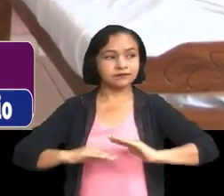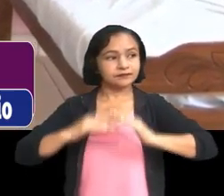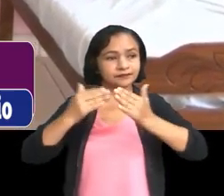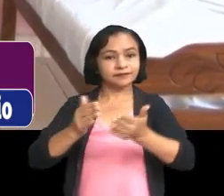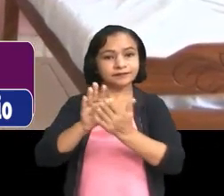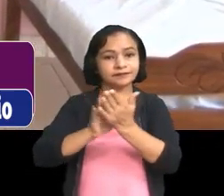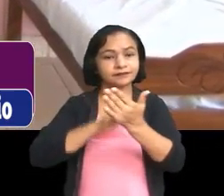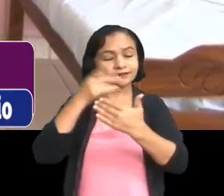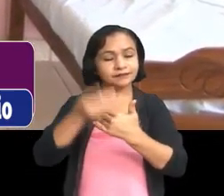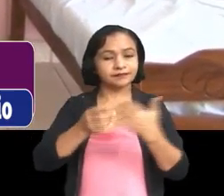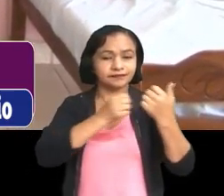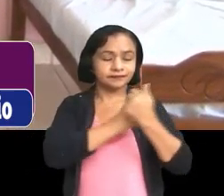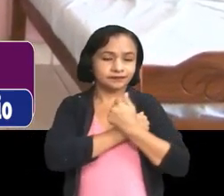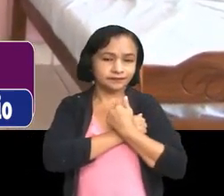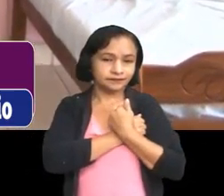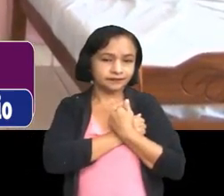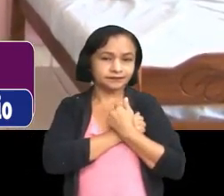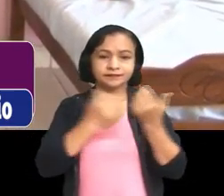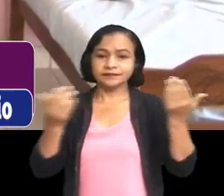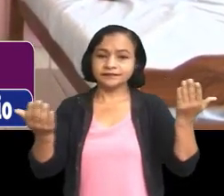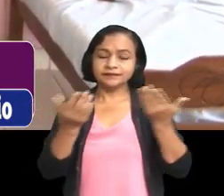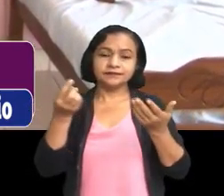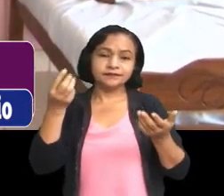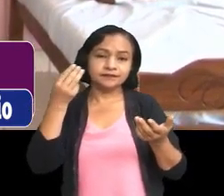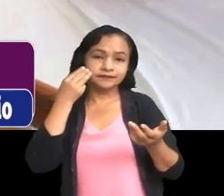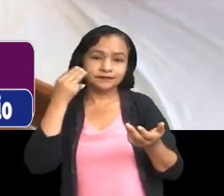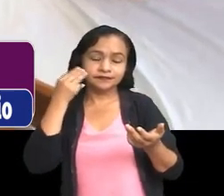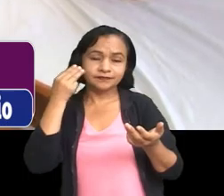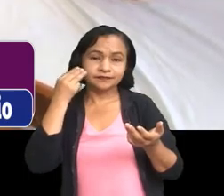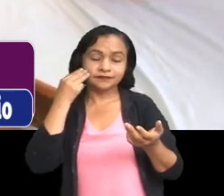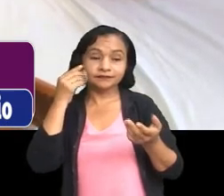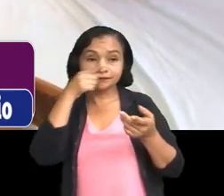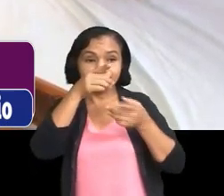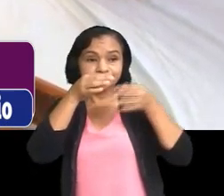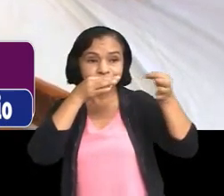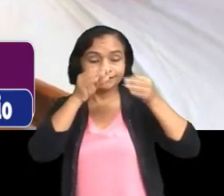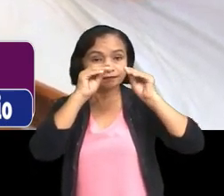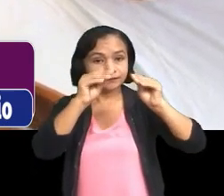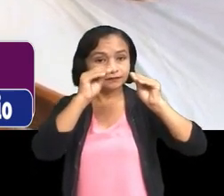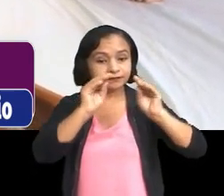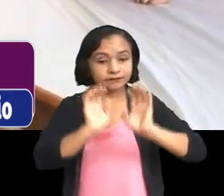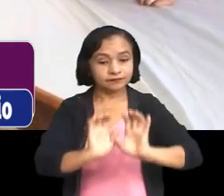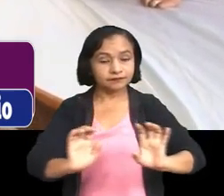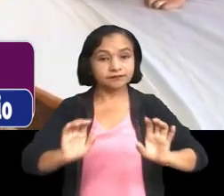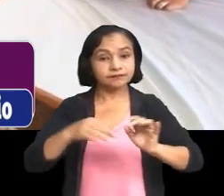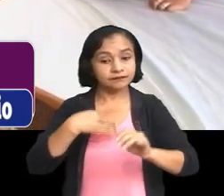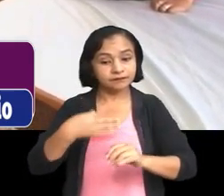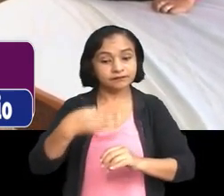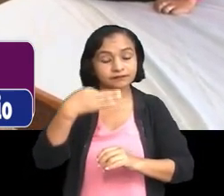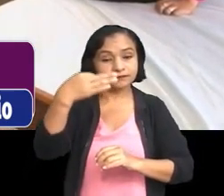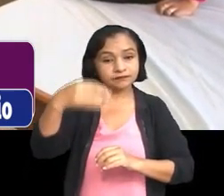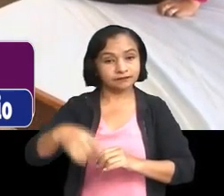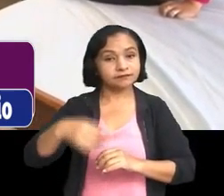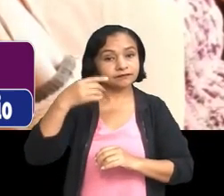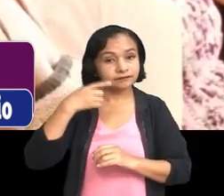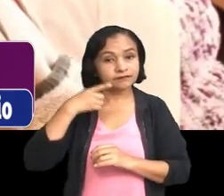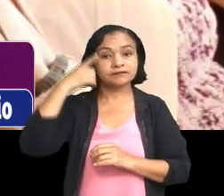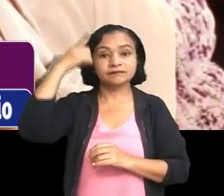programa de amor a los más chiquitos, cómo educar a la madre para que pueda formar un niño que sea el día de mañana con un alto